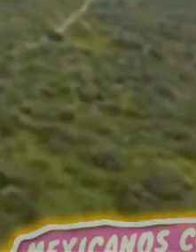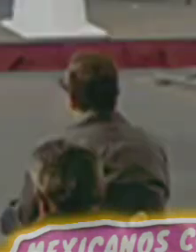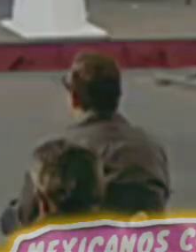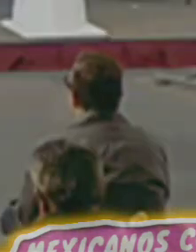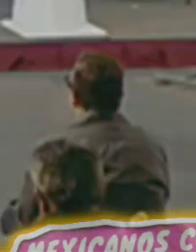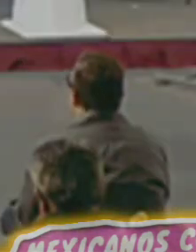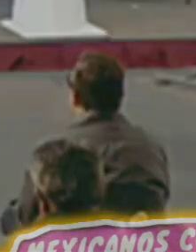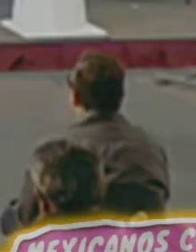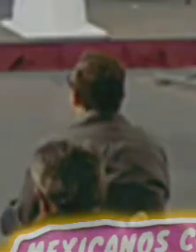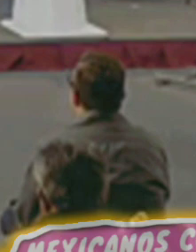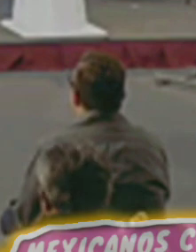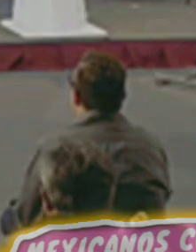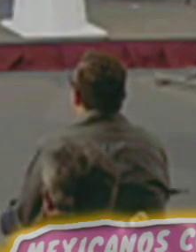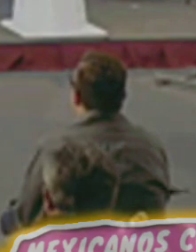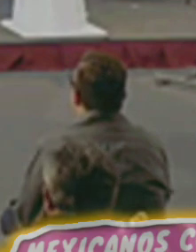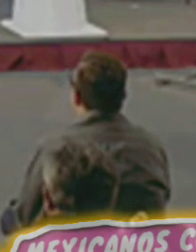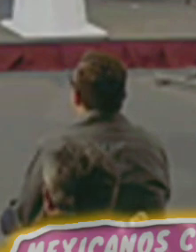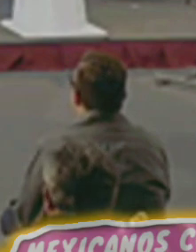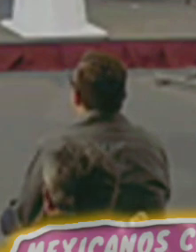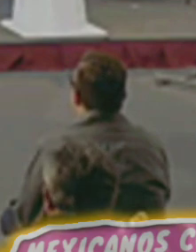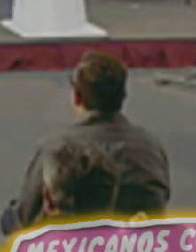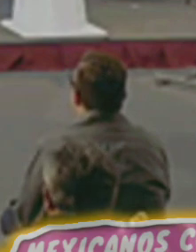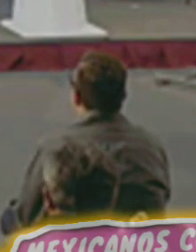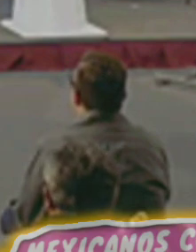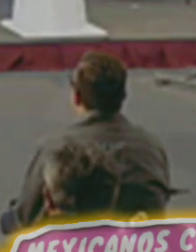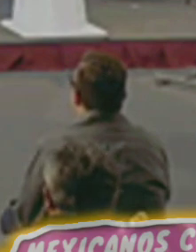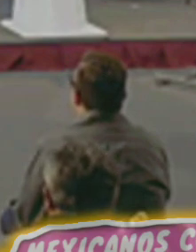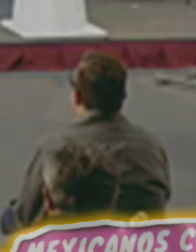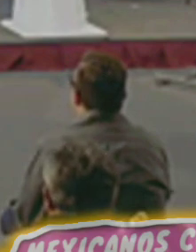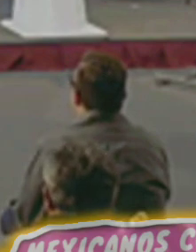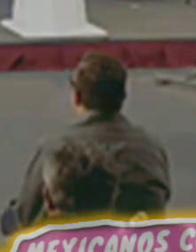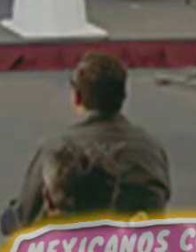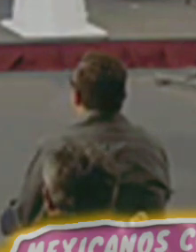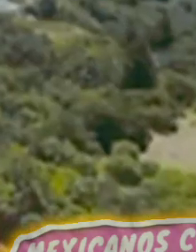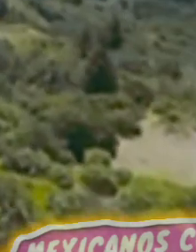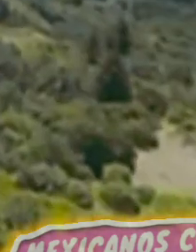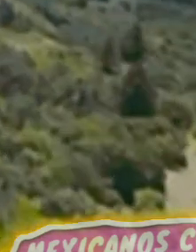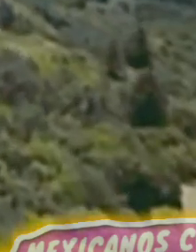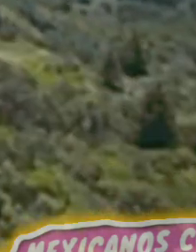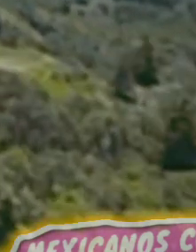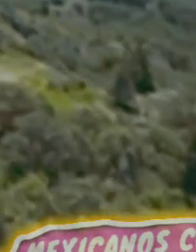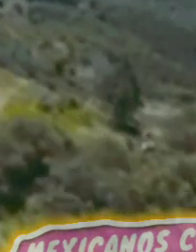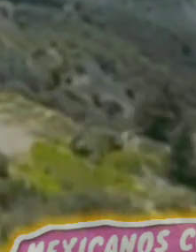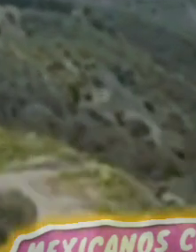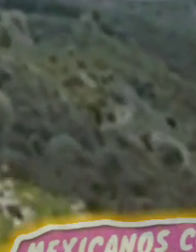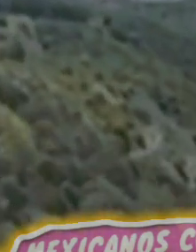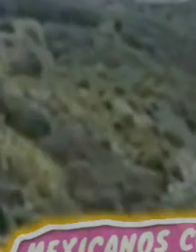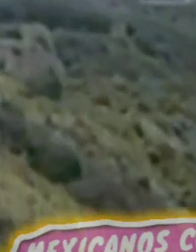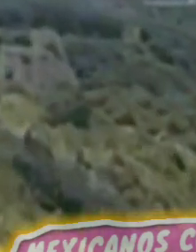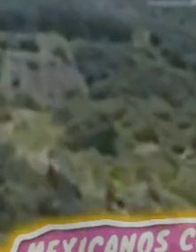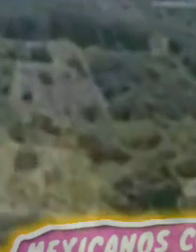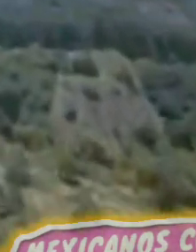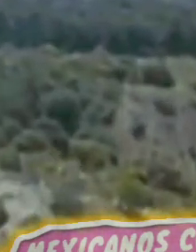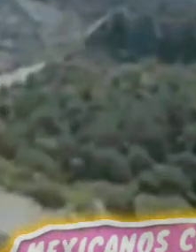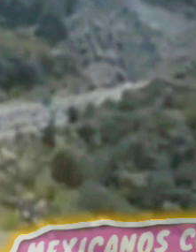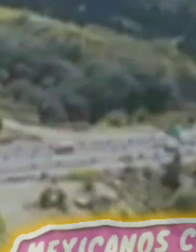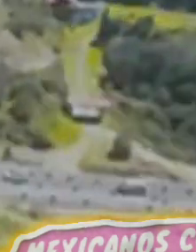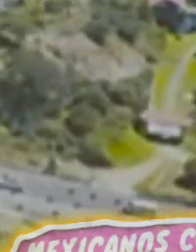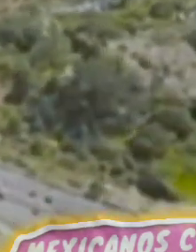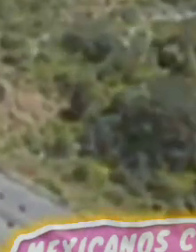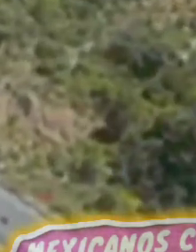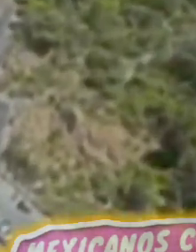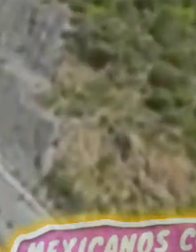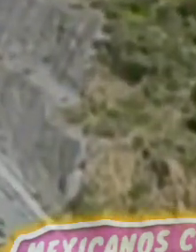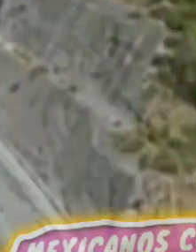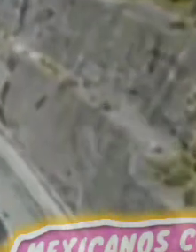siguiente. Como parte de este tramo Pachuca-Huejutla, tenemos 10 kilómetros